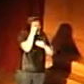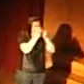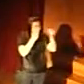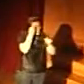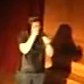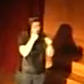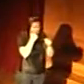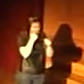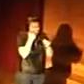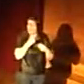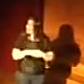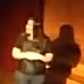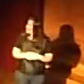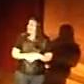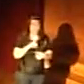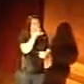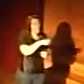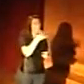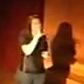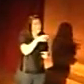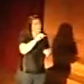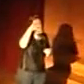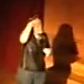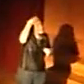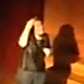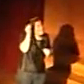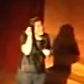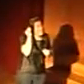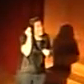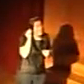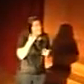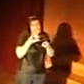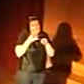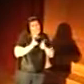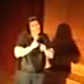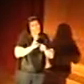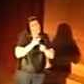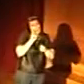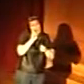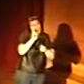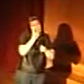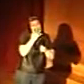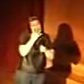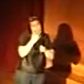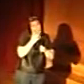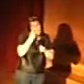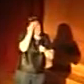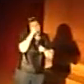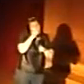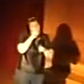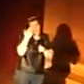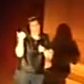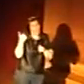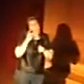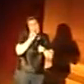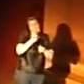payés con su barretina Catalán Reflexiona sentado mirando de una forma melancólica sobre el